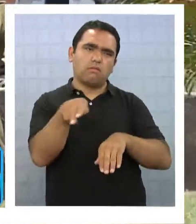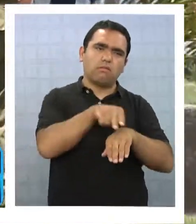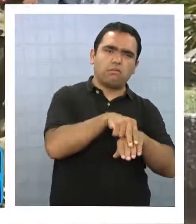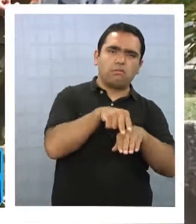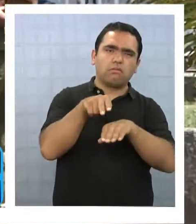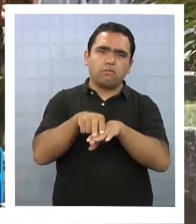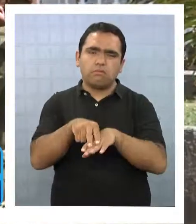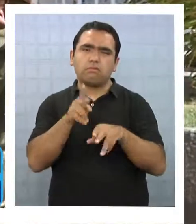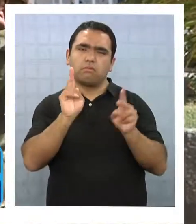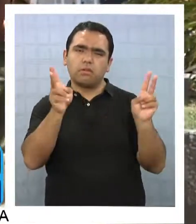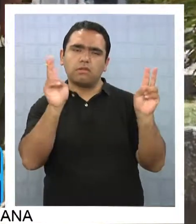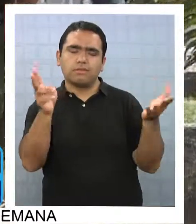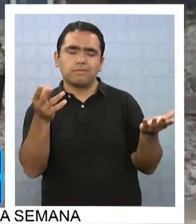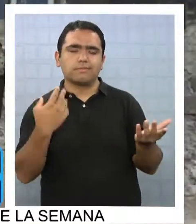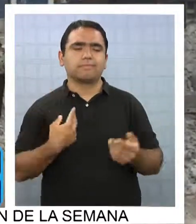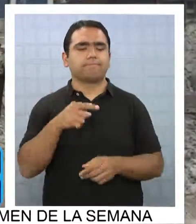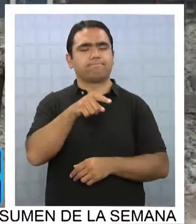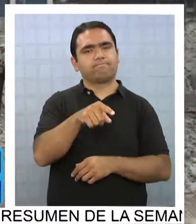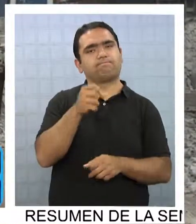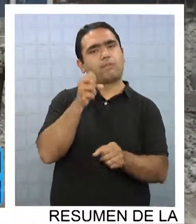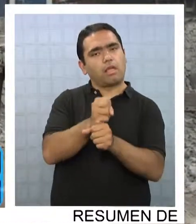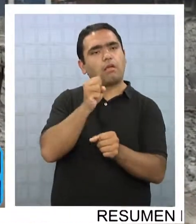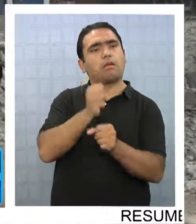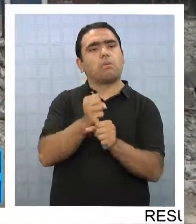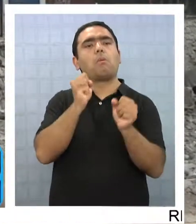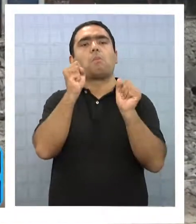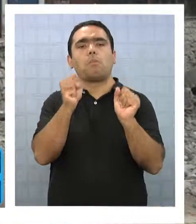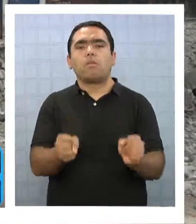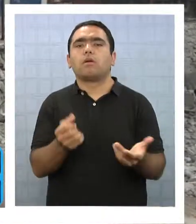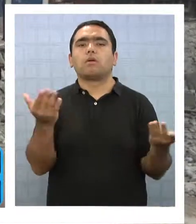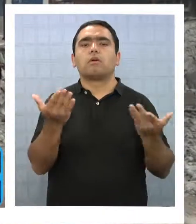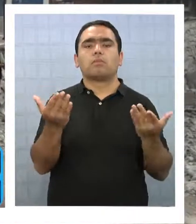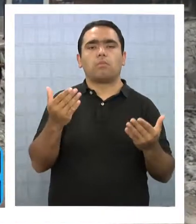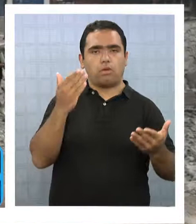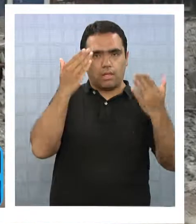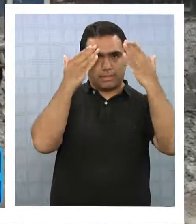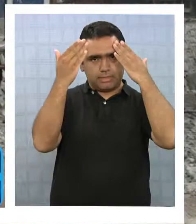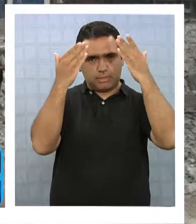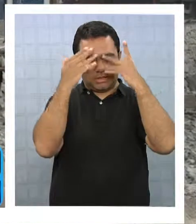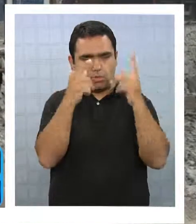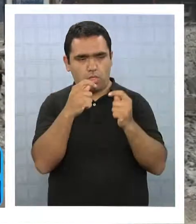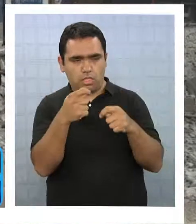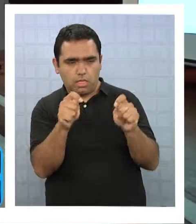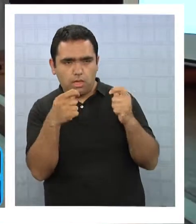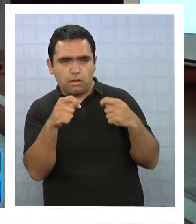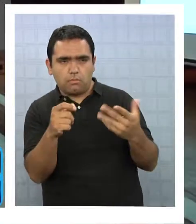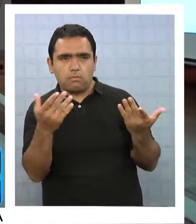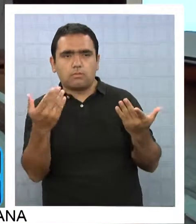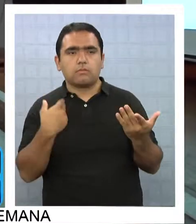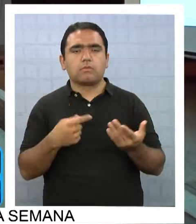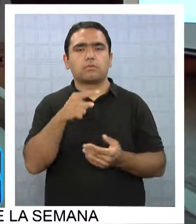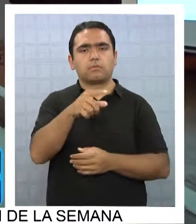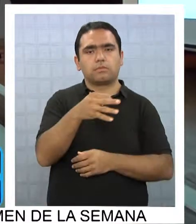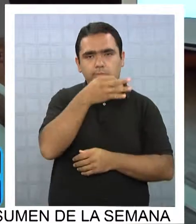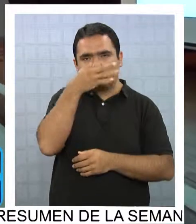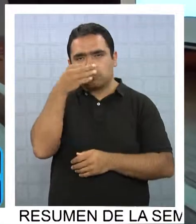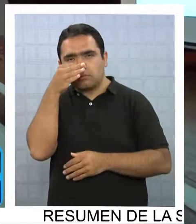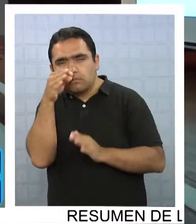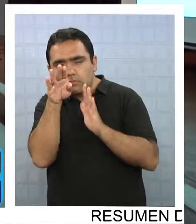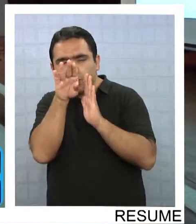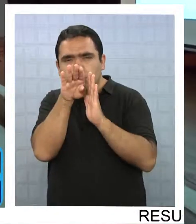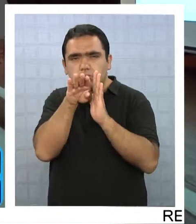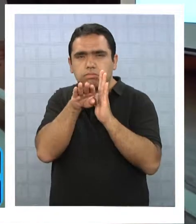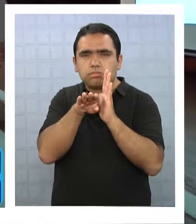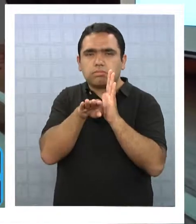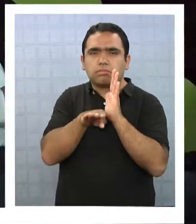es una tarea que se puede realizar a través de la psicoterapia de reducción de daños. Una propuesta presentada en el seminario